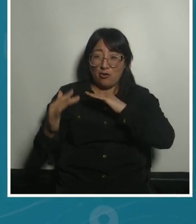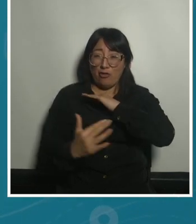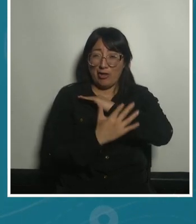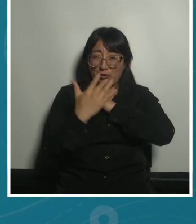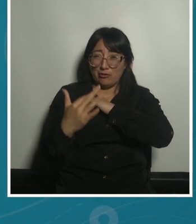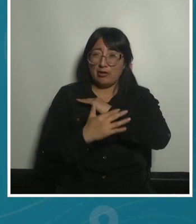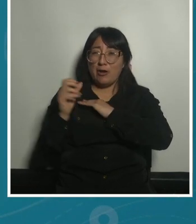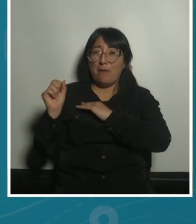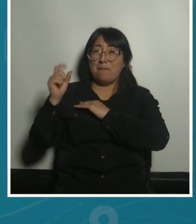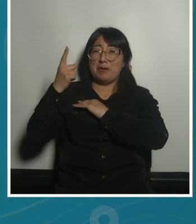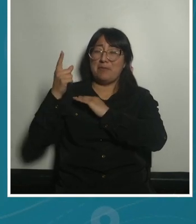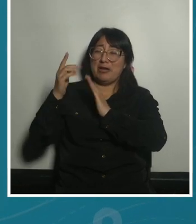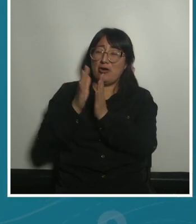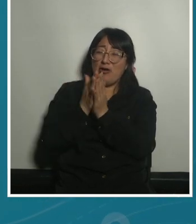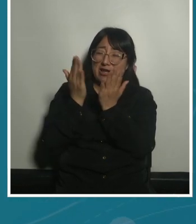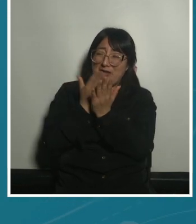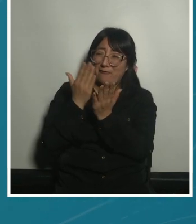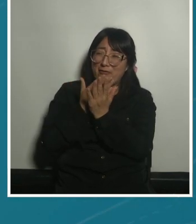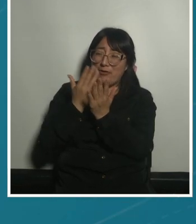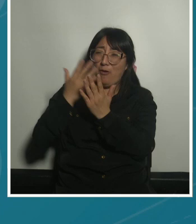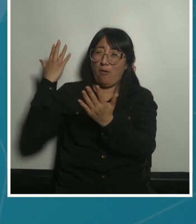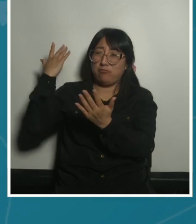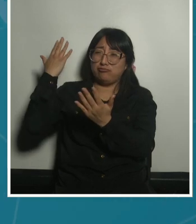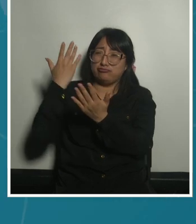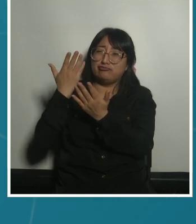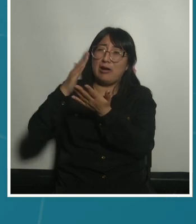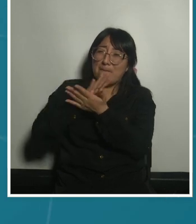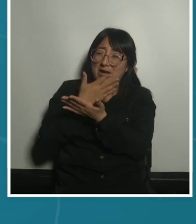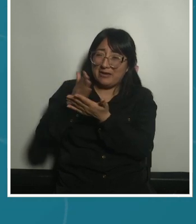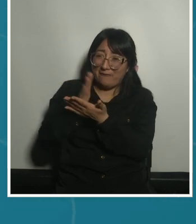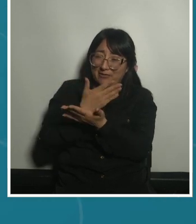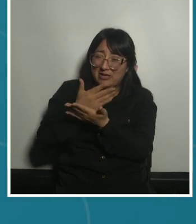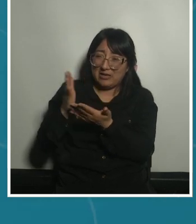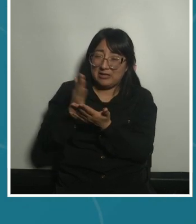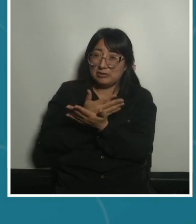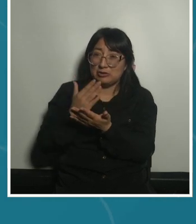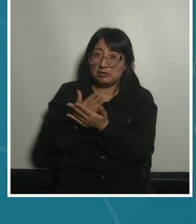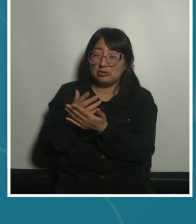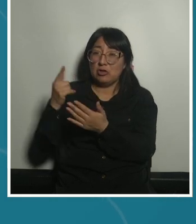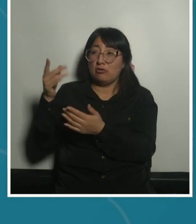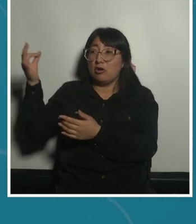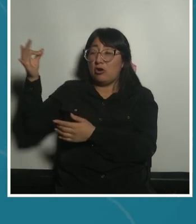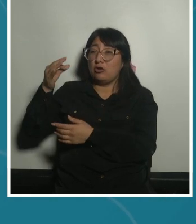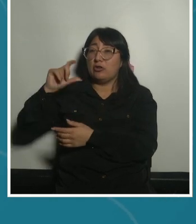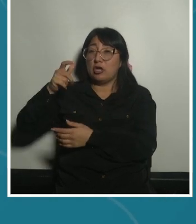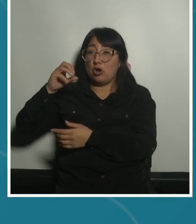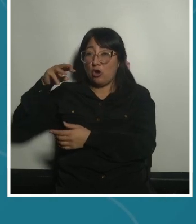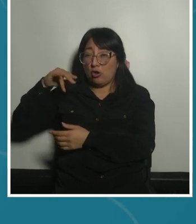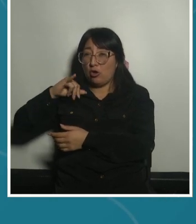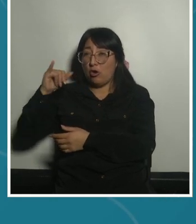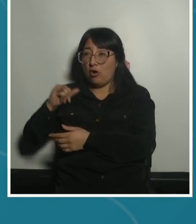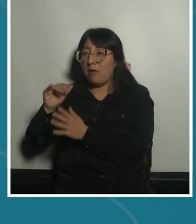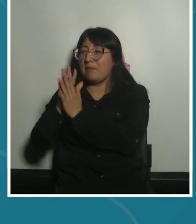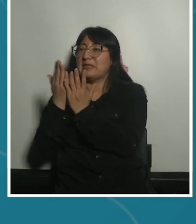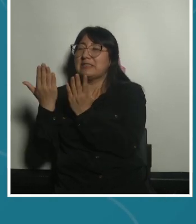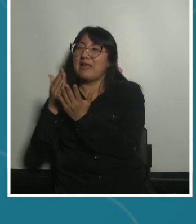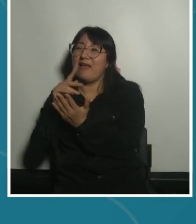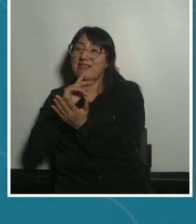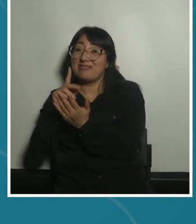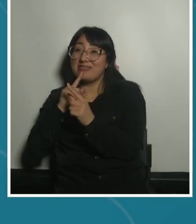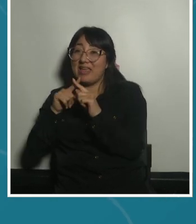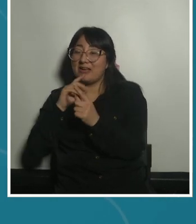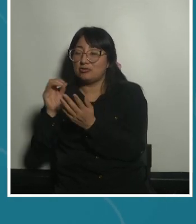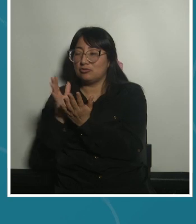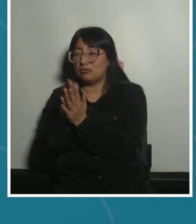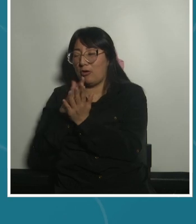primeros libros de base de planificación física del territorio, lo ha dicho Gómez Orea en sus textos, de Tricar en aquellos